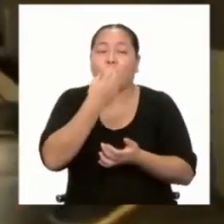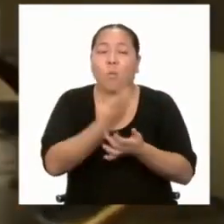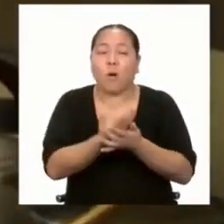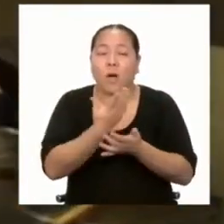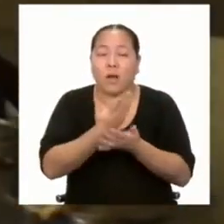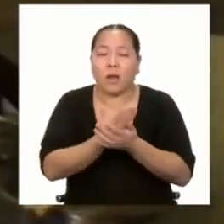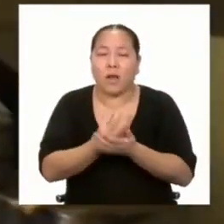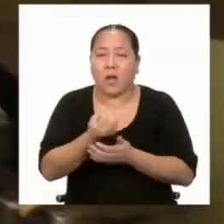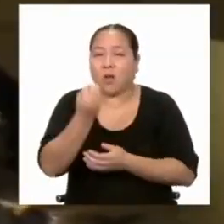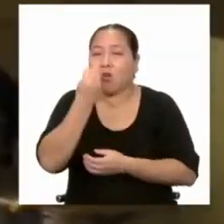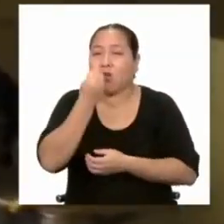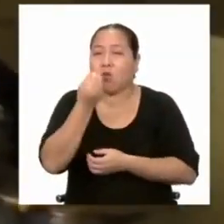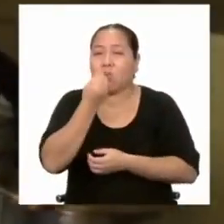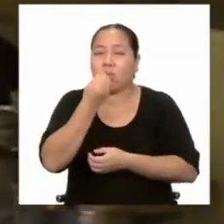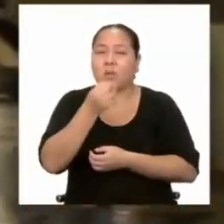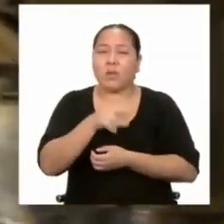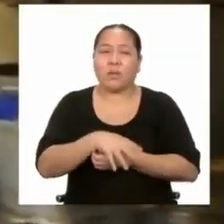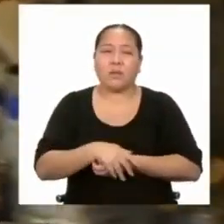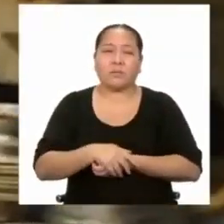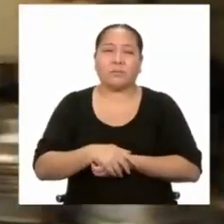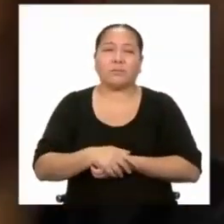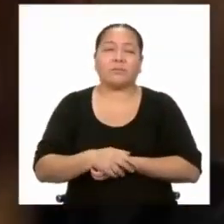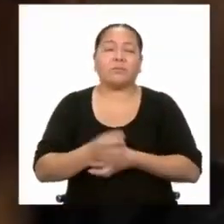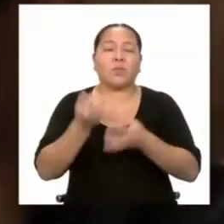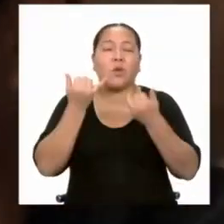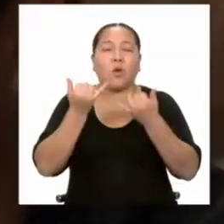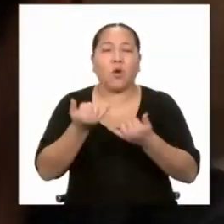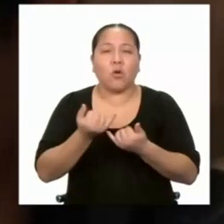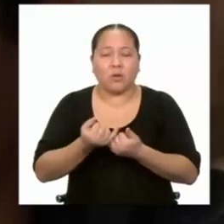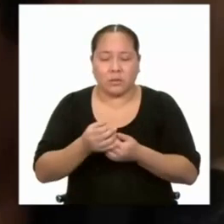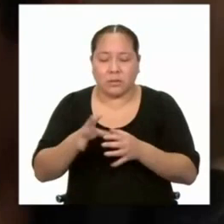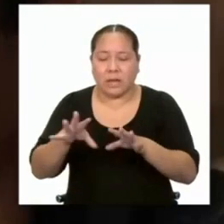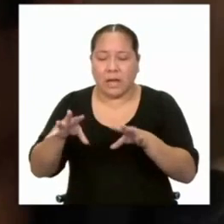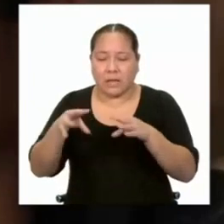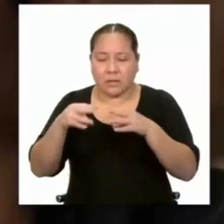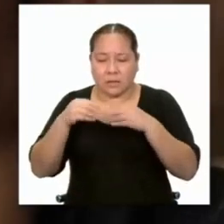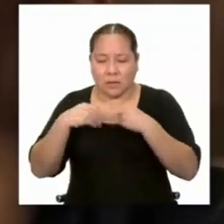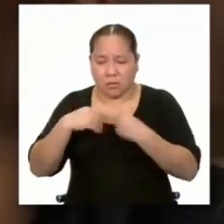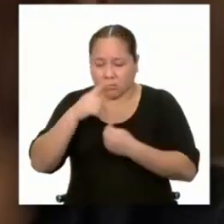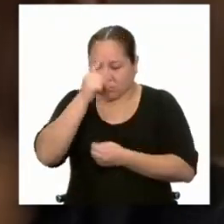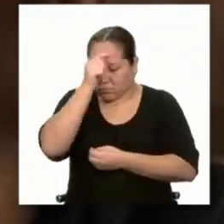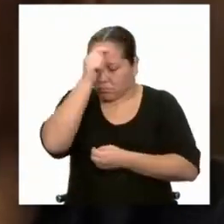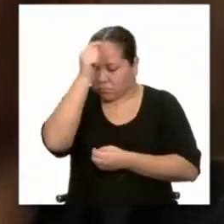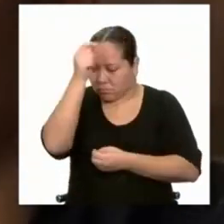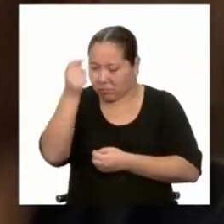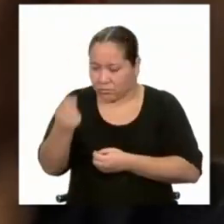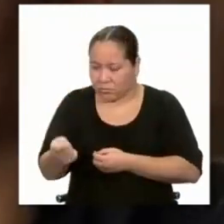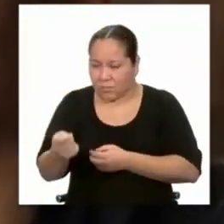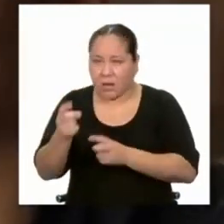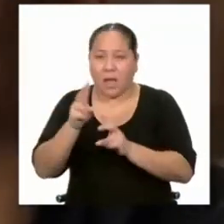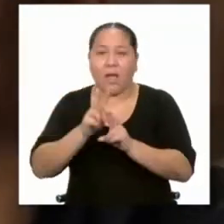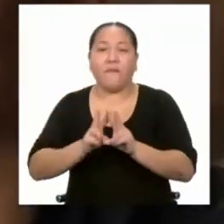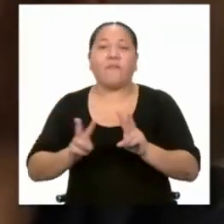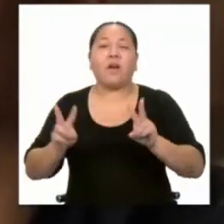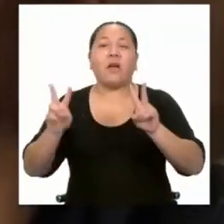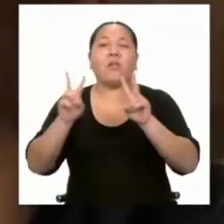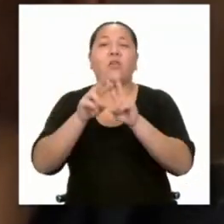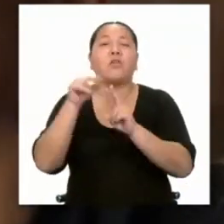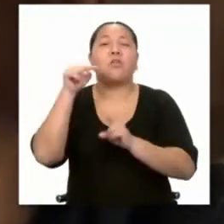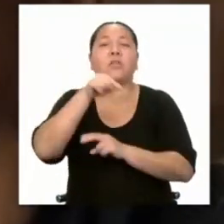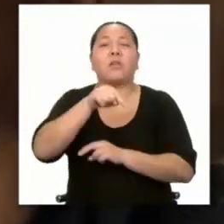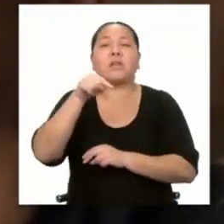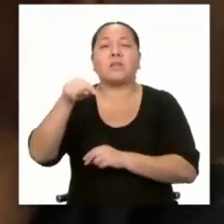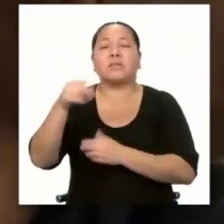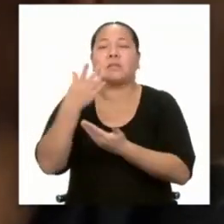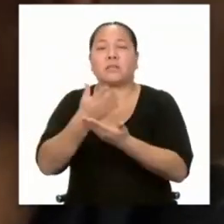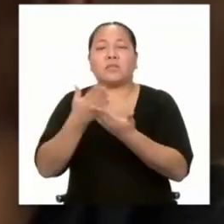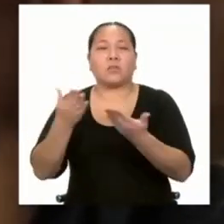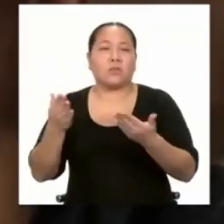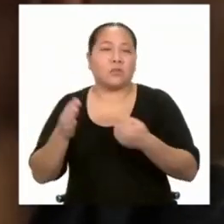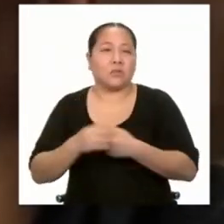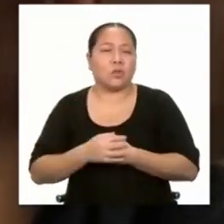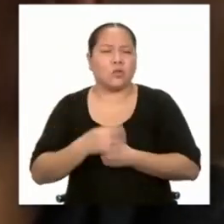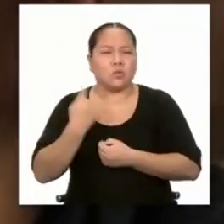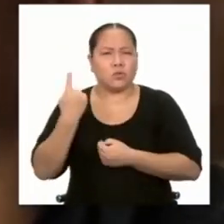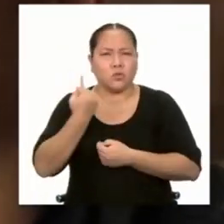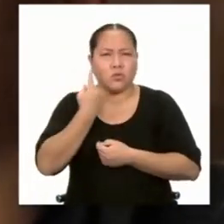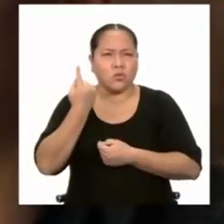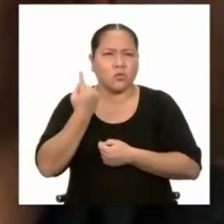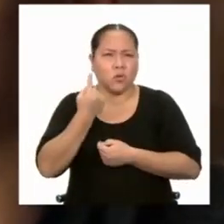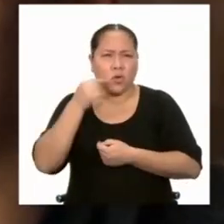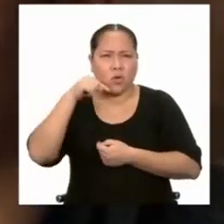gastronomía, hoy en día se reconoce el valor de estos productos. No solamente a